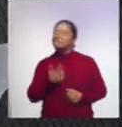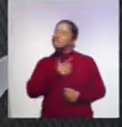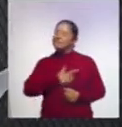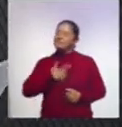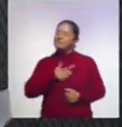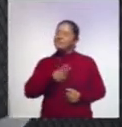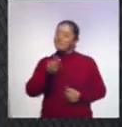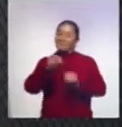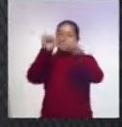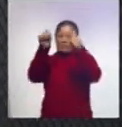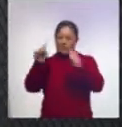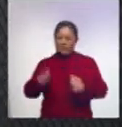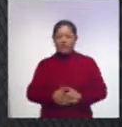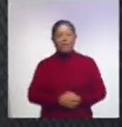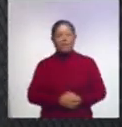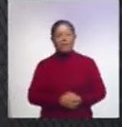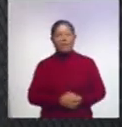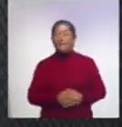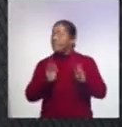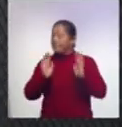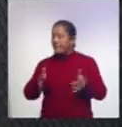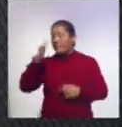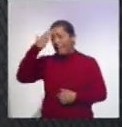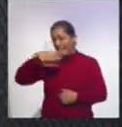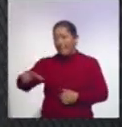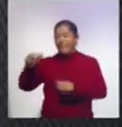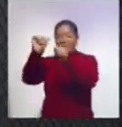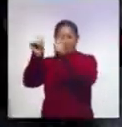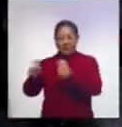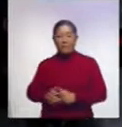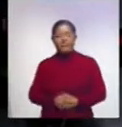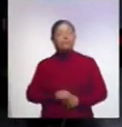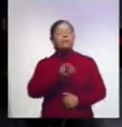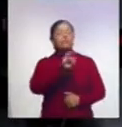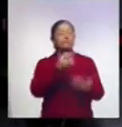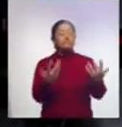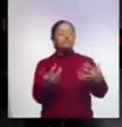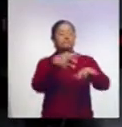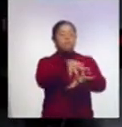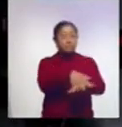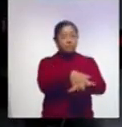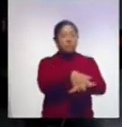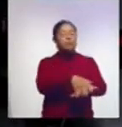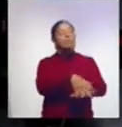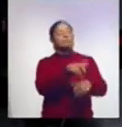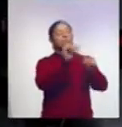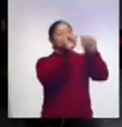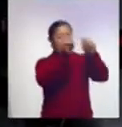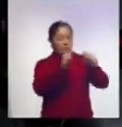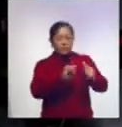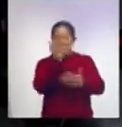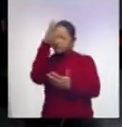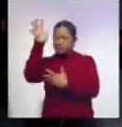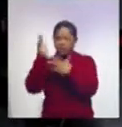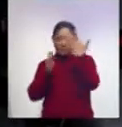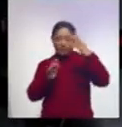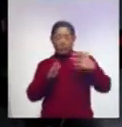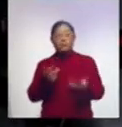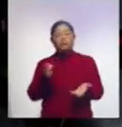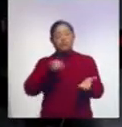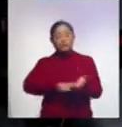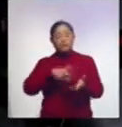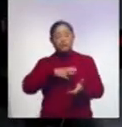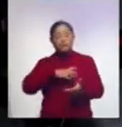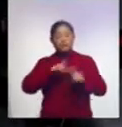este arte, ¿no? Porque así también es considerado como un arte, ¿no? Claro, y es fusionarlo el arte con el medio ambiente que se encuentra en la Laguna de